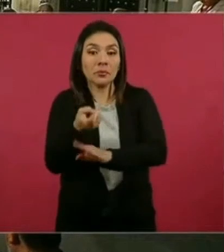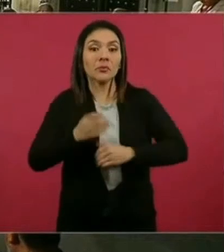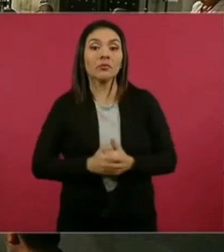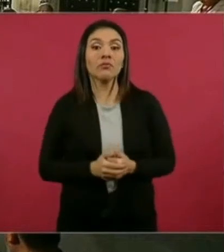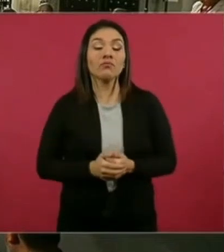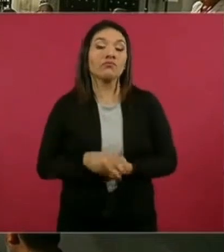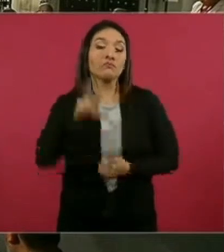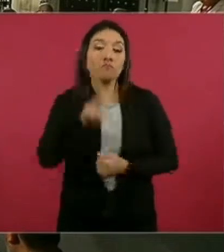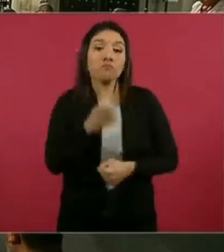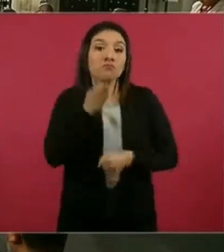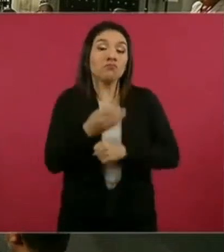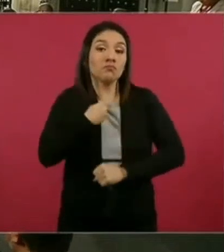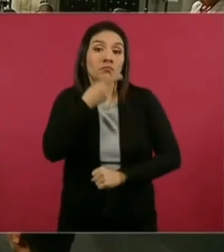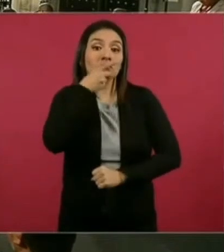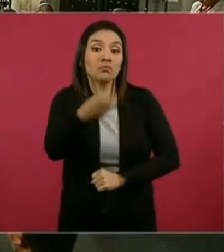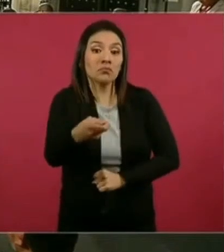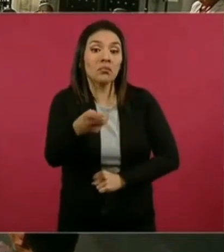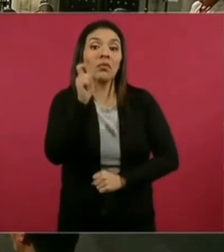que podemos señalar en